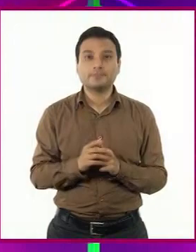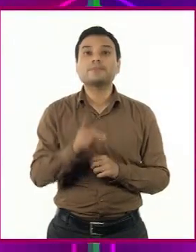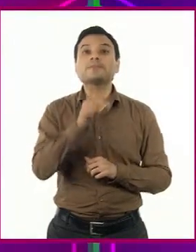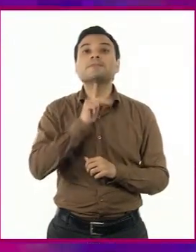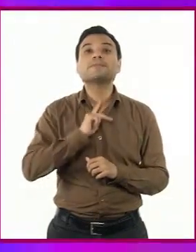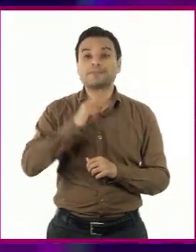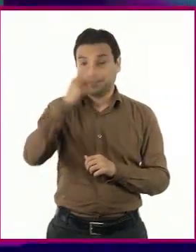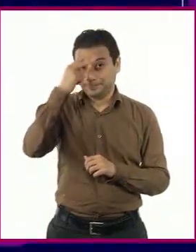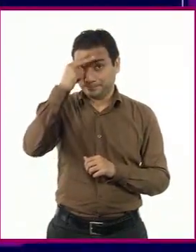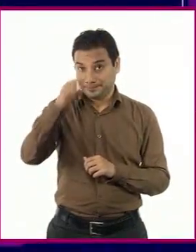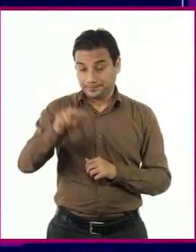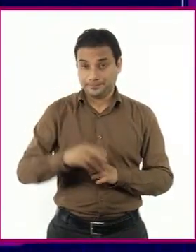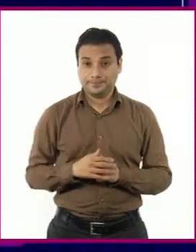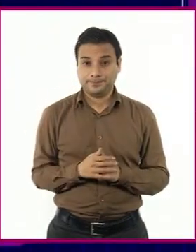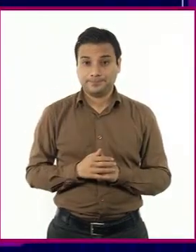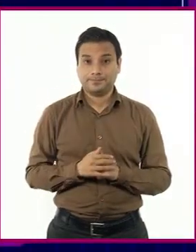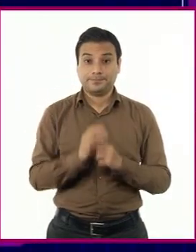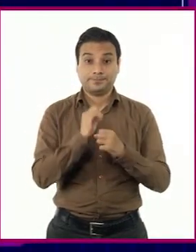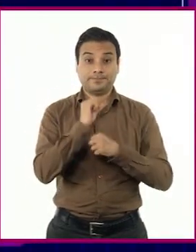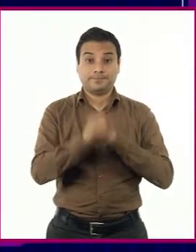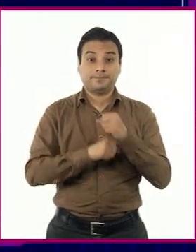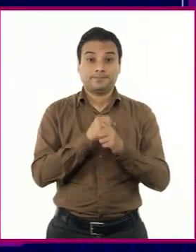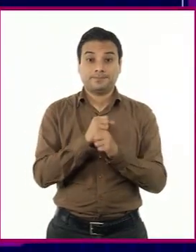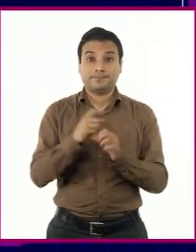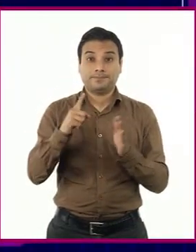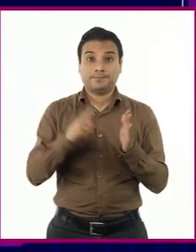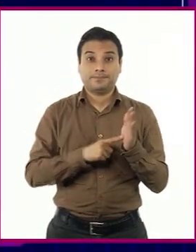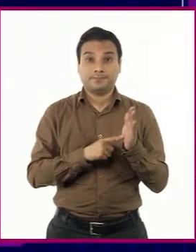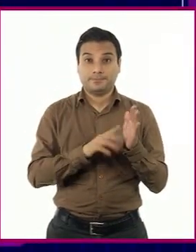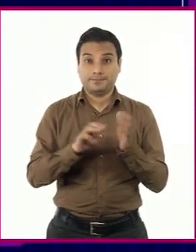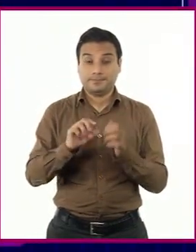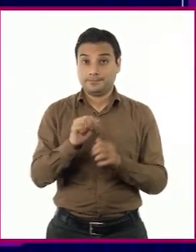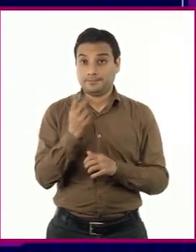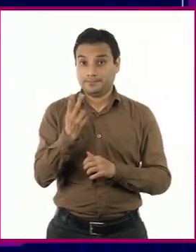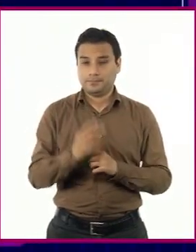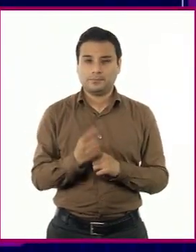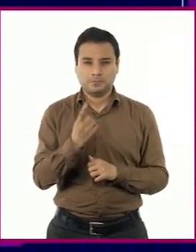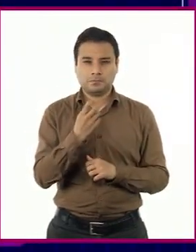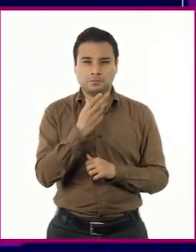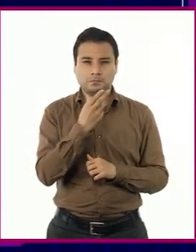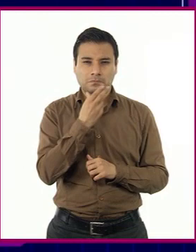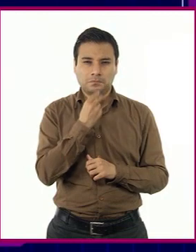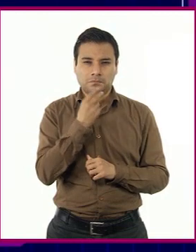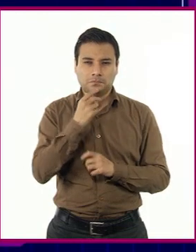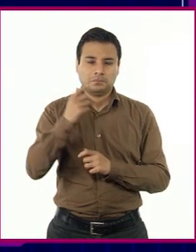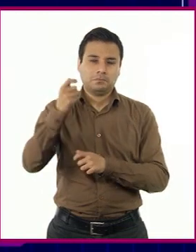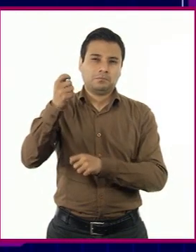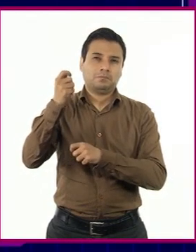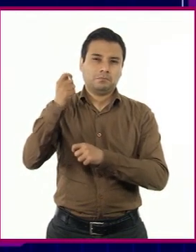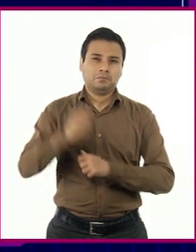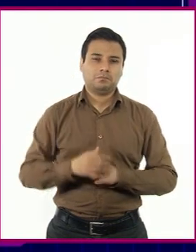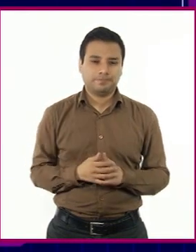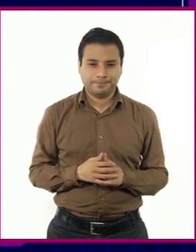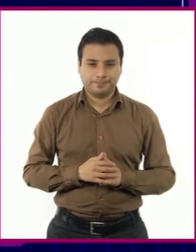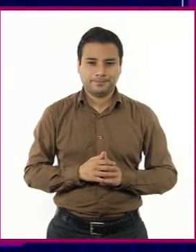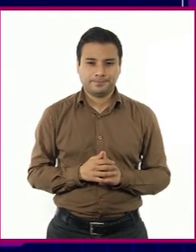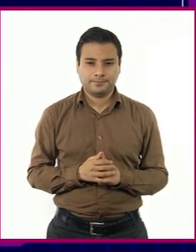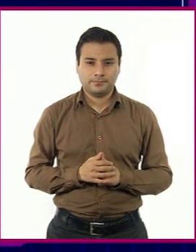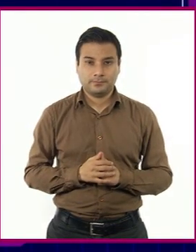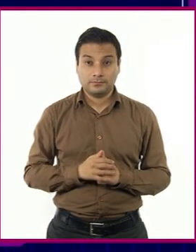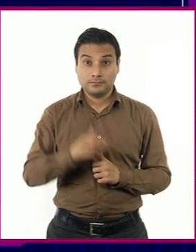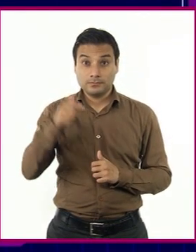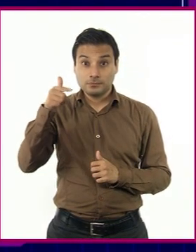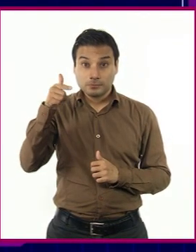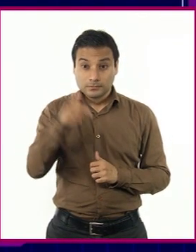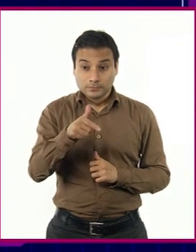México. En el año de 1972, un pescador, Rudecindo Cantarell, descubrió una